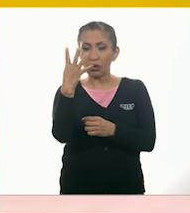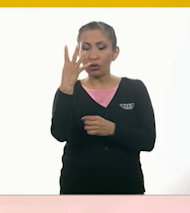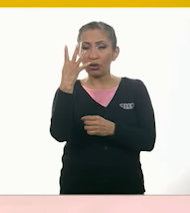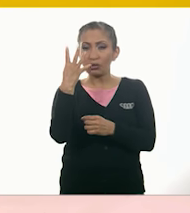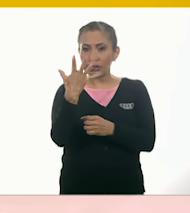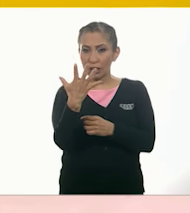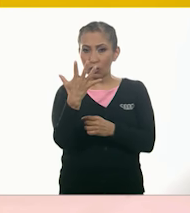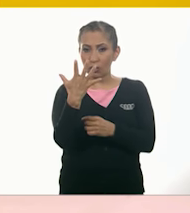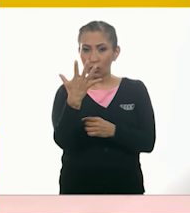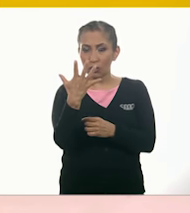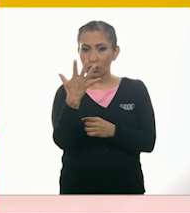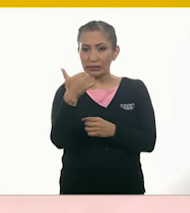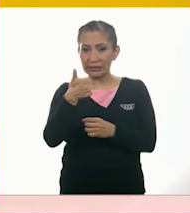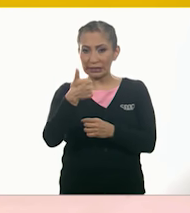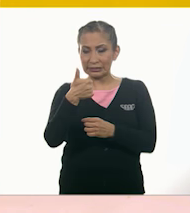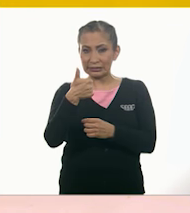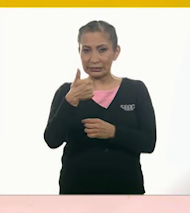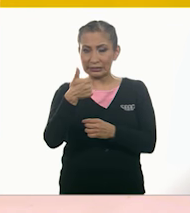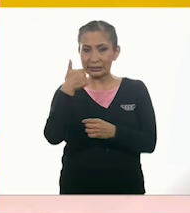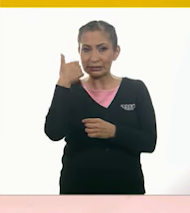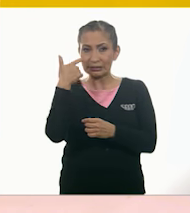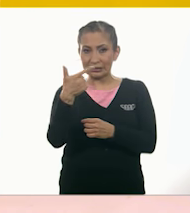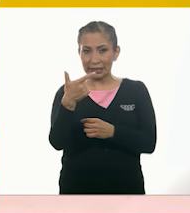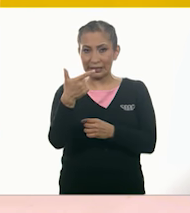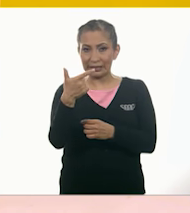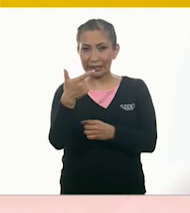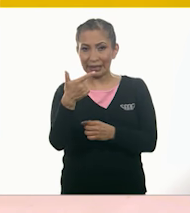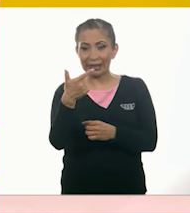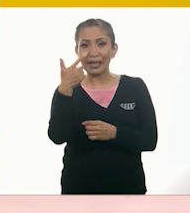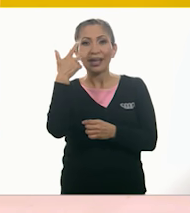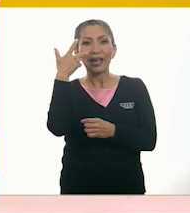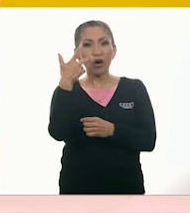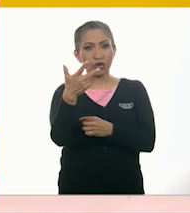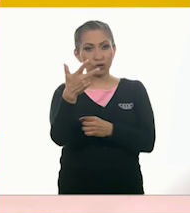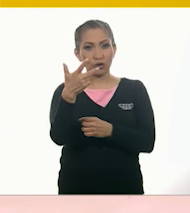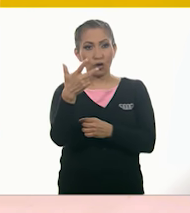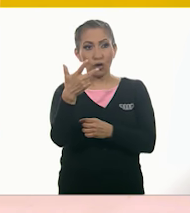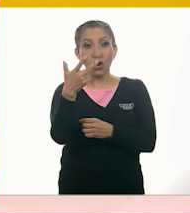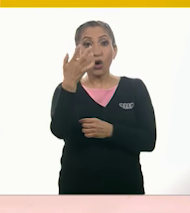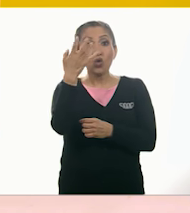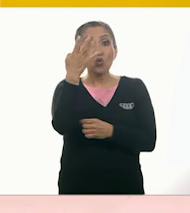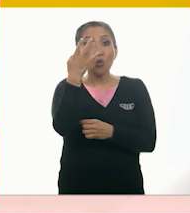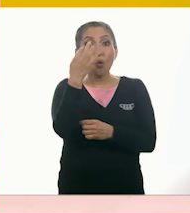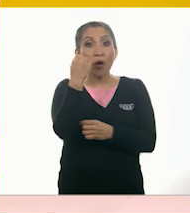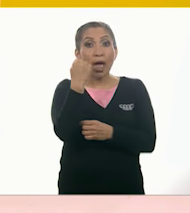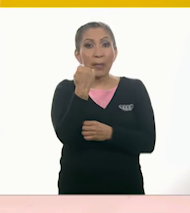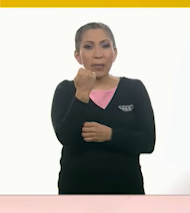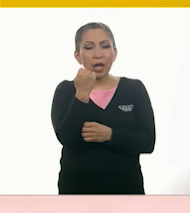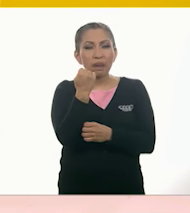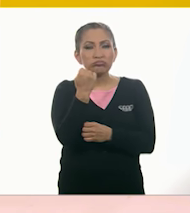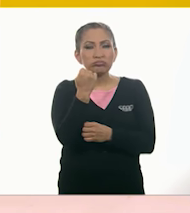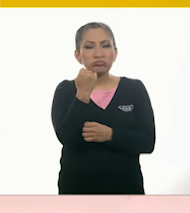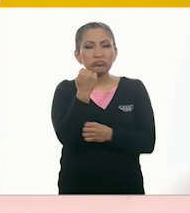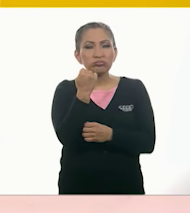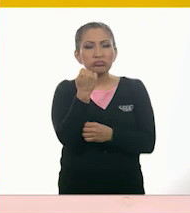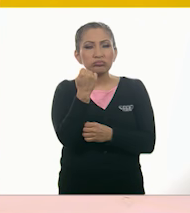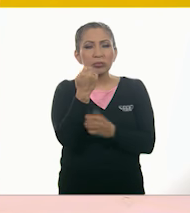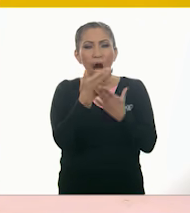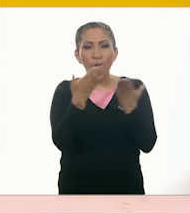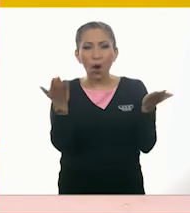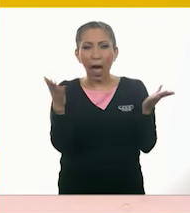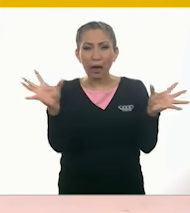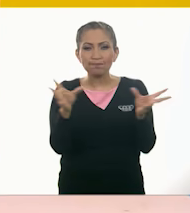4, 5, 6, 7, 8, 9. Y